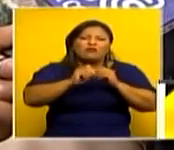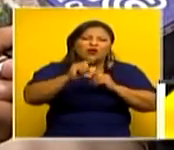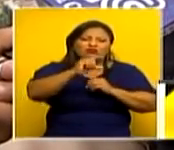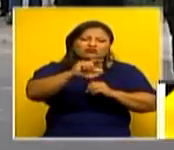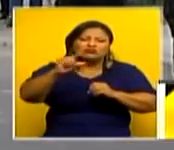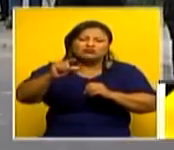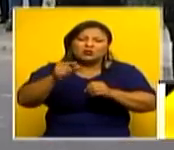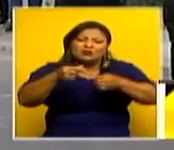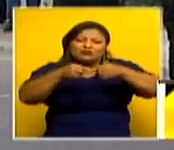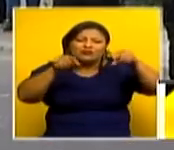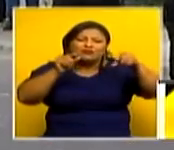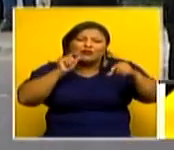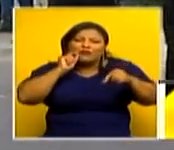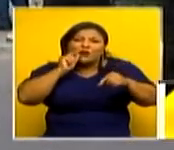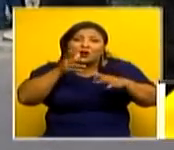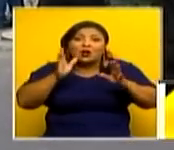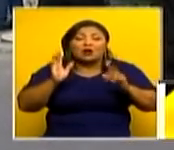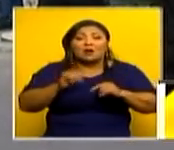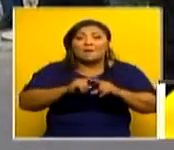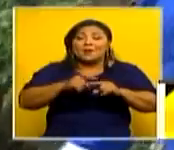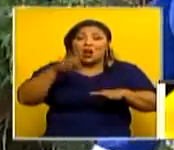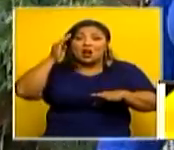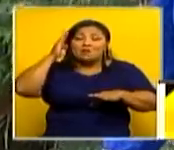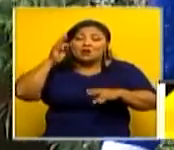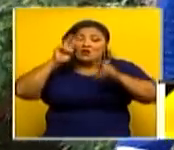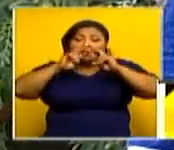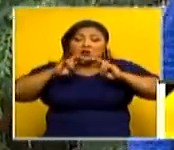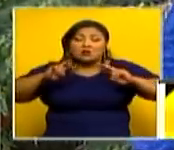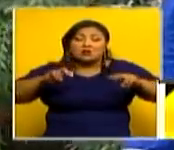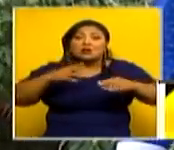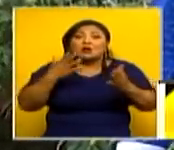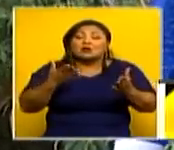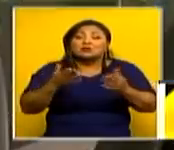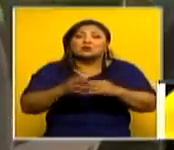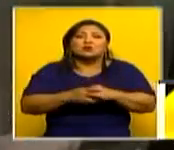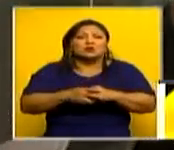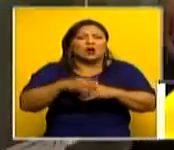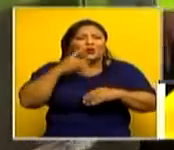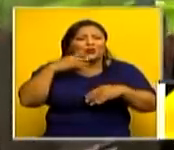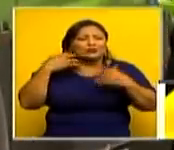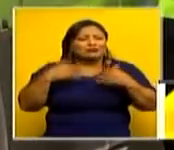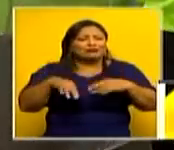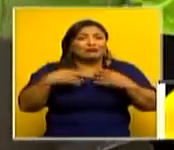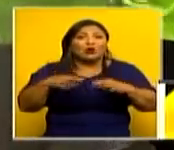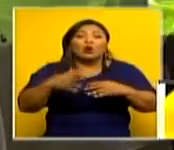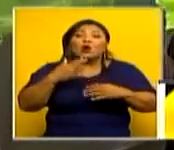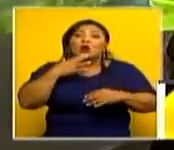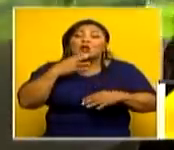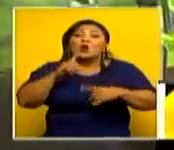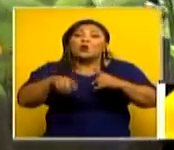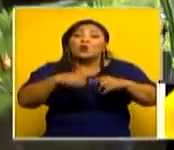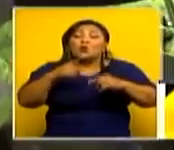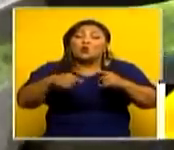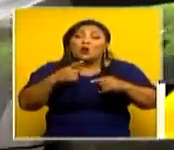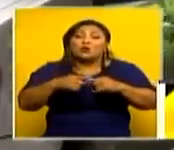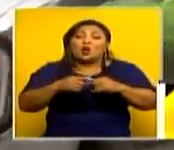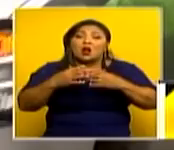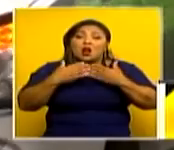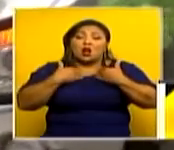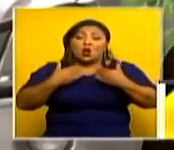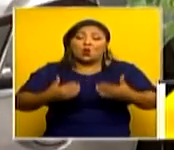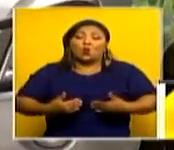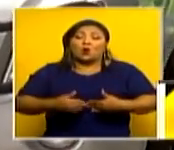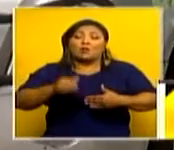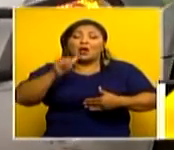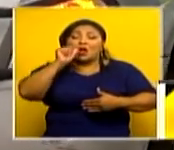pipas. La DINASET comenzó las indagaciones respectivas. Dramáticos momentos se registraron en el instante en que el cuerpo de Avilés